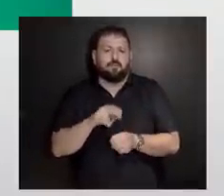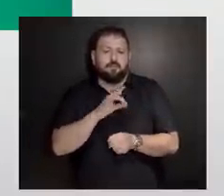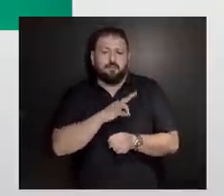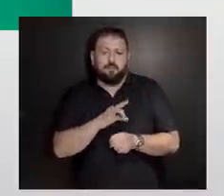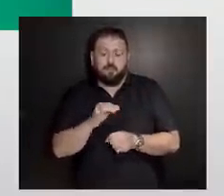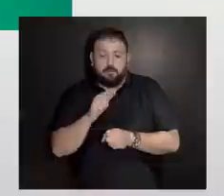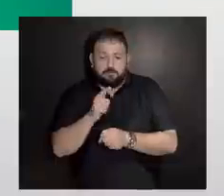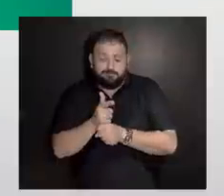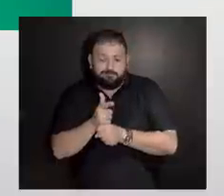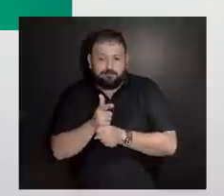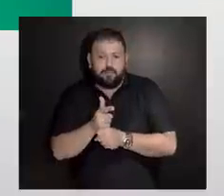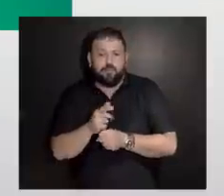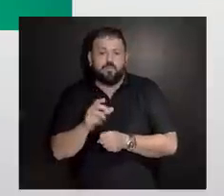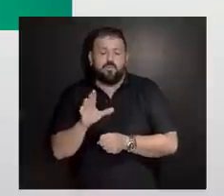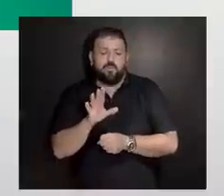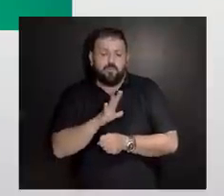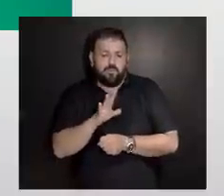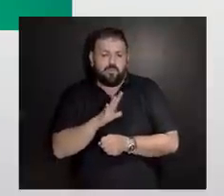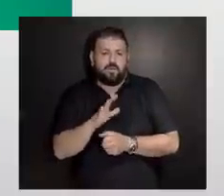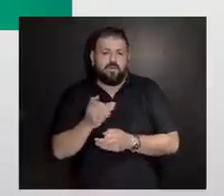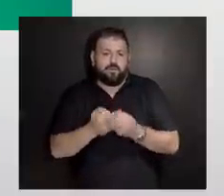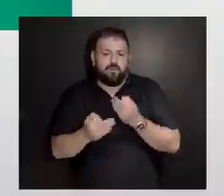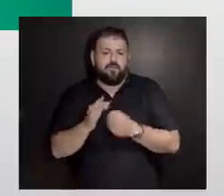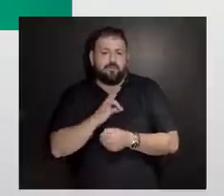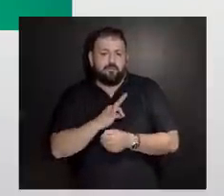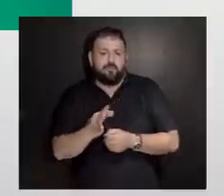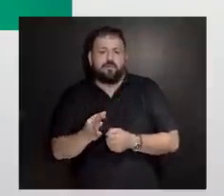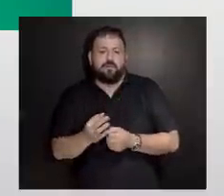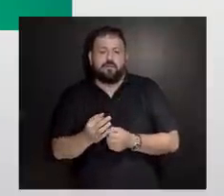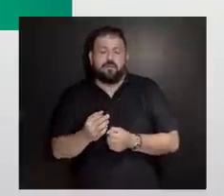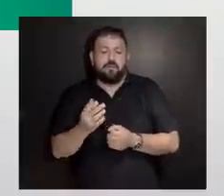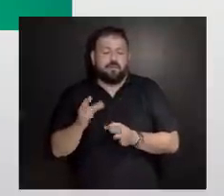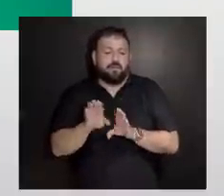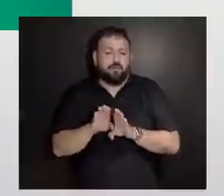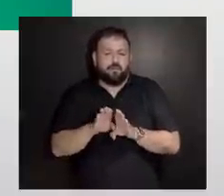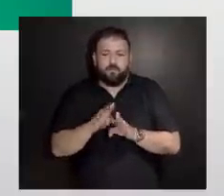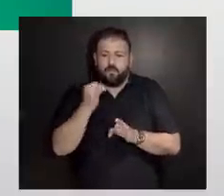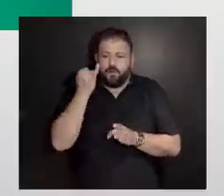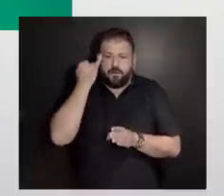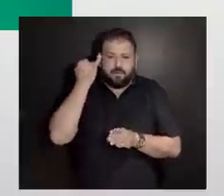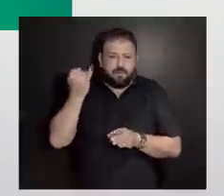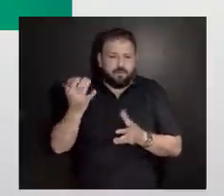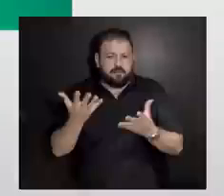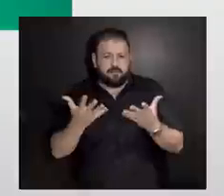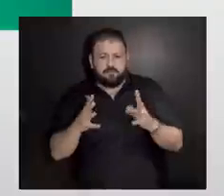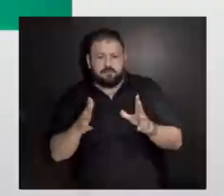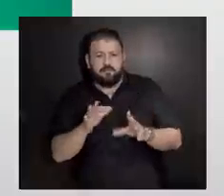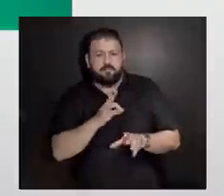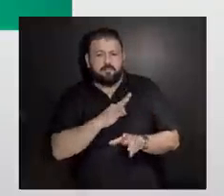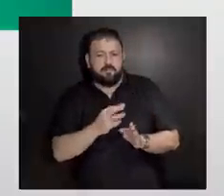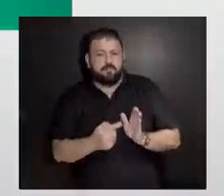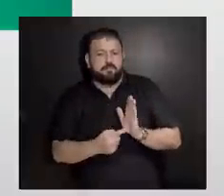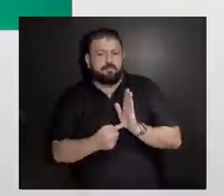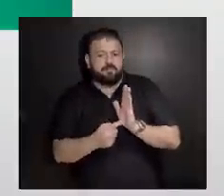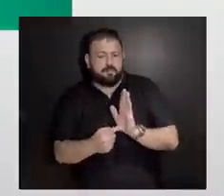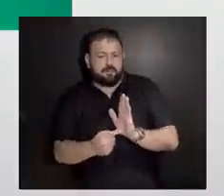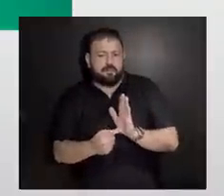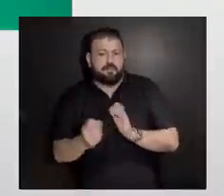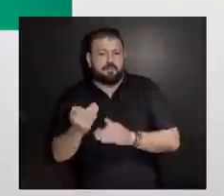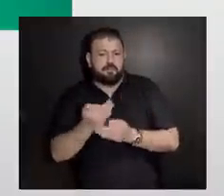se ve afectada, este valor nos puede dar como una idea de que probablemente estamos presentando ya cierta